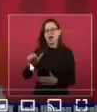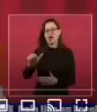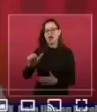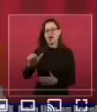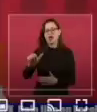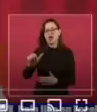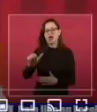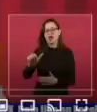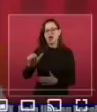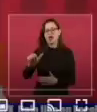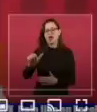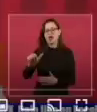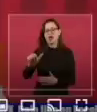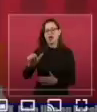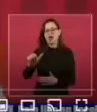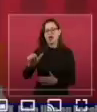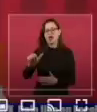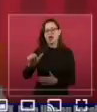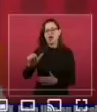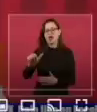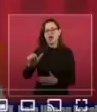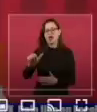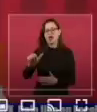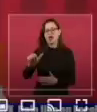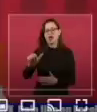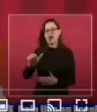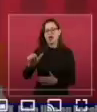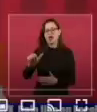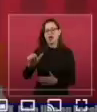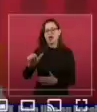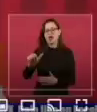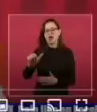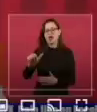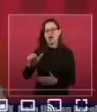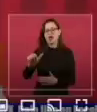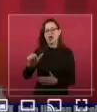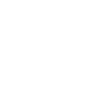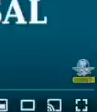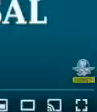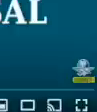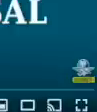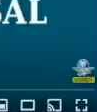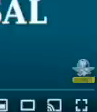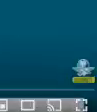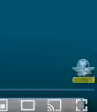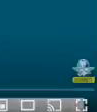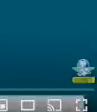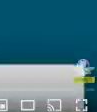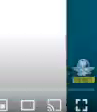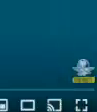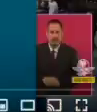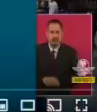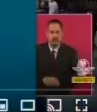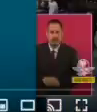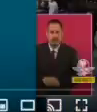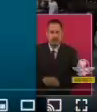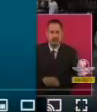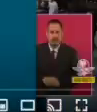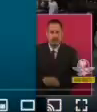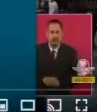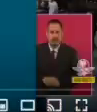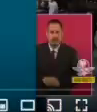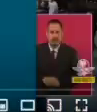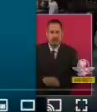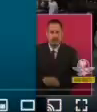que resultan de una concesión de esa magnitud. Y esto fue lo que dijo el presidente del reclamo